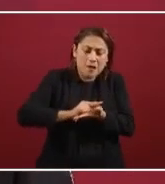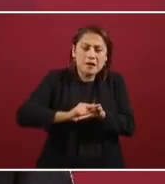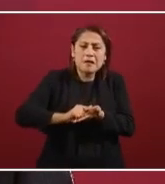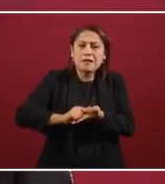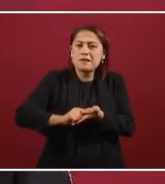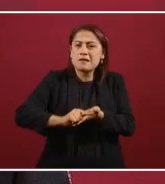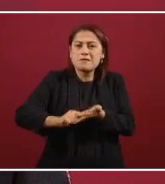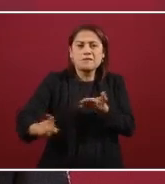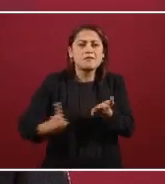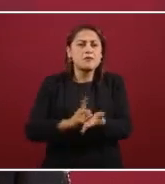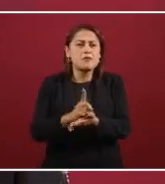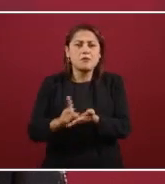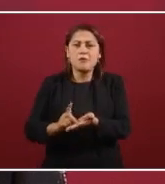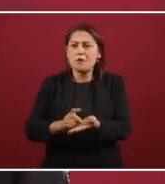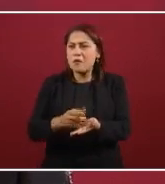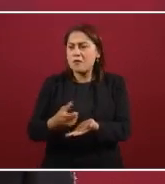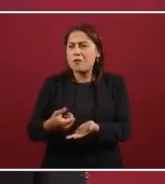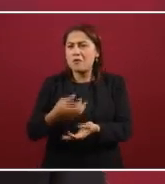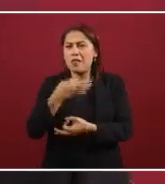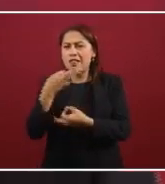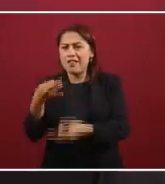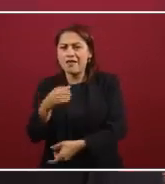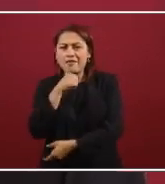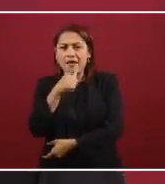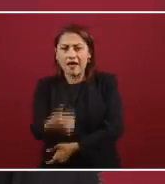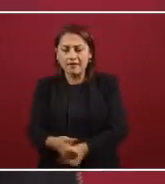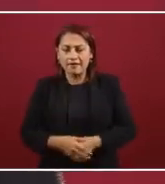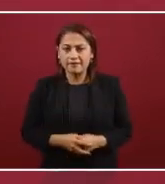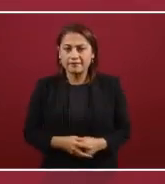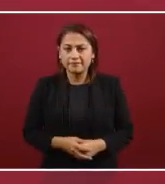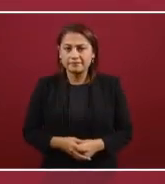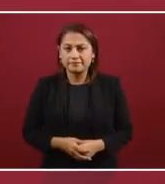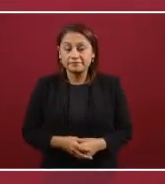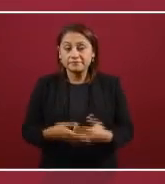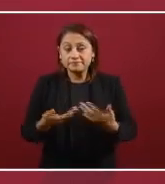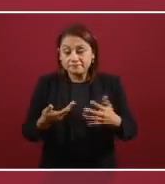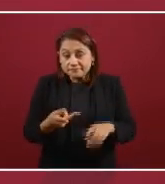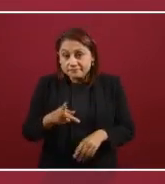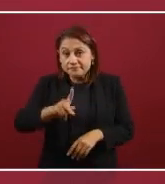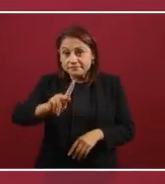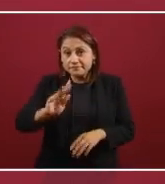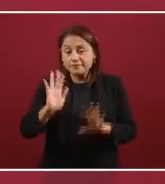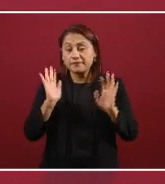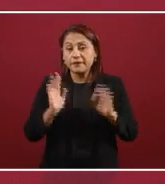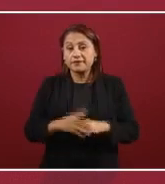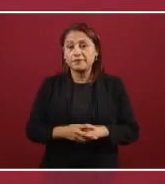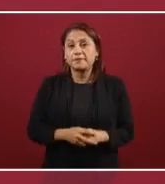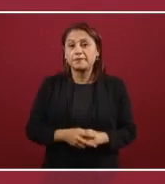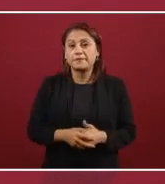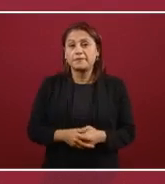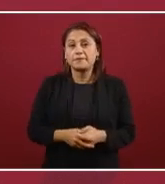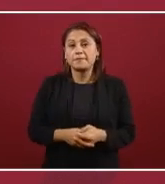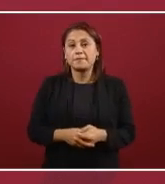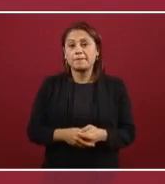adicciones, pero pues no es solo con